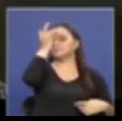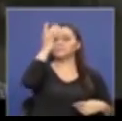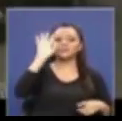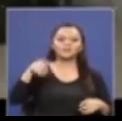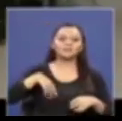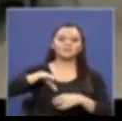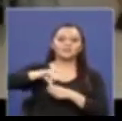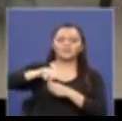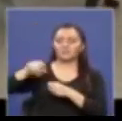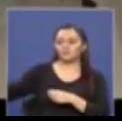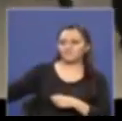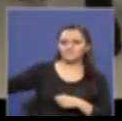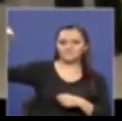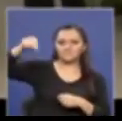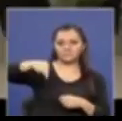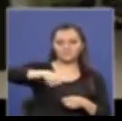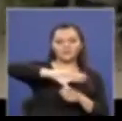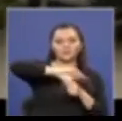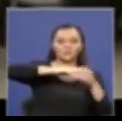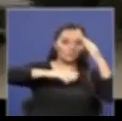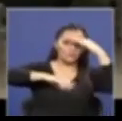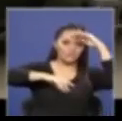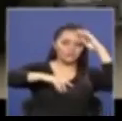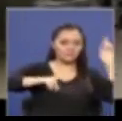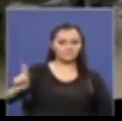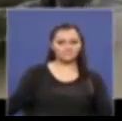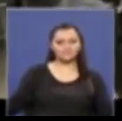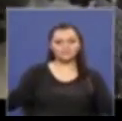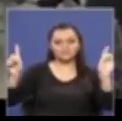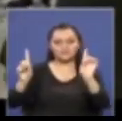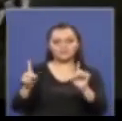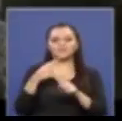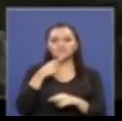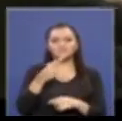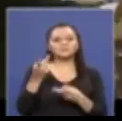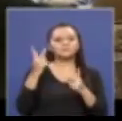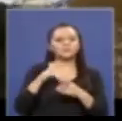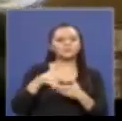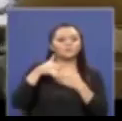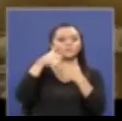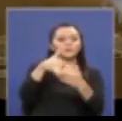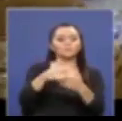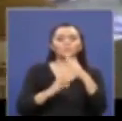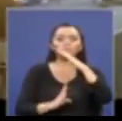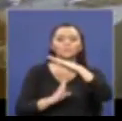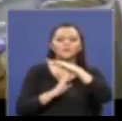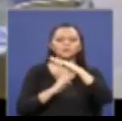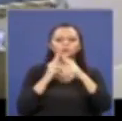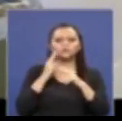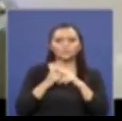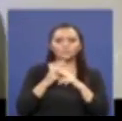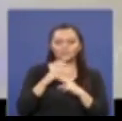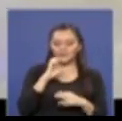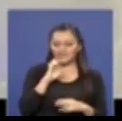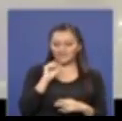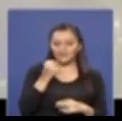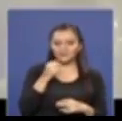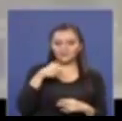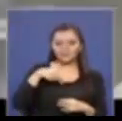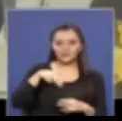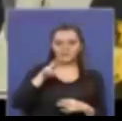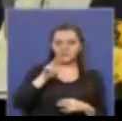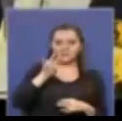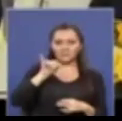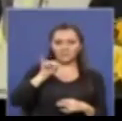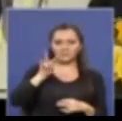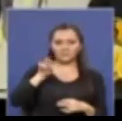canciller, estaba el canciller de Cuba. Y estaban invitados como, por ejemplo, el premio Nobel de la Paz, Adolfo Pérez Esquivel, o el